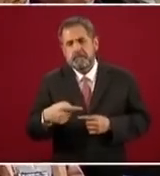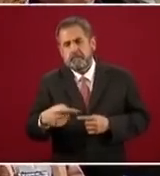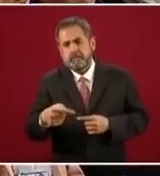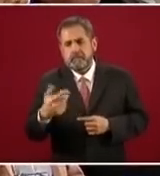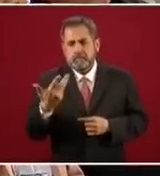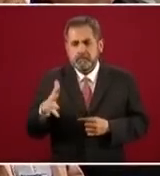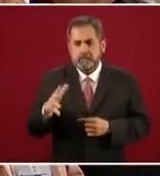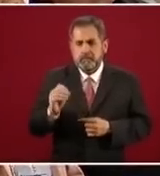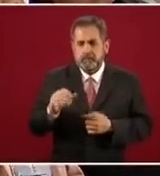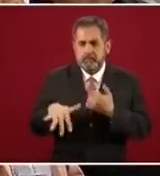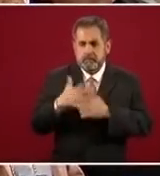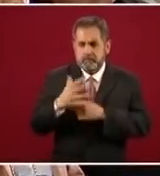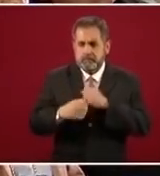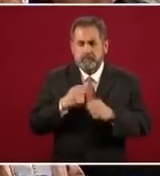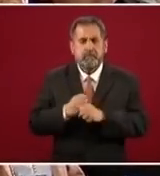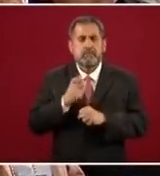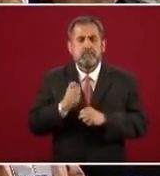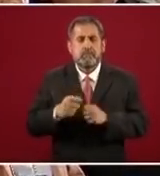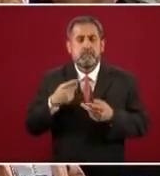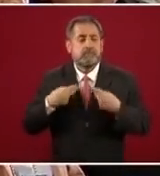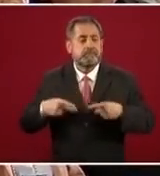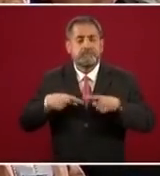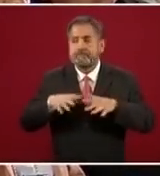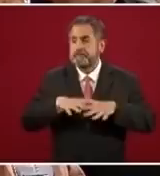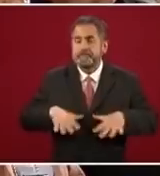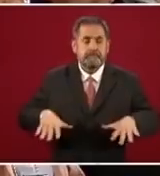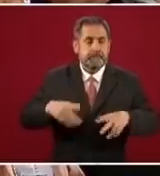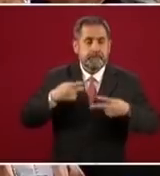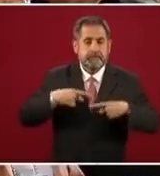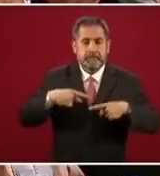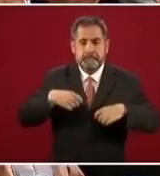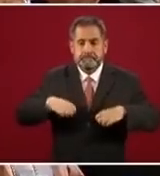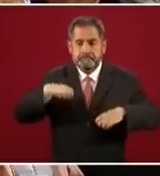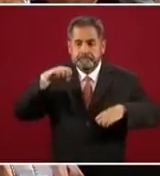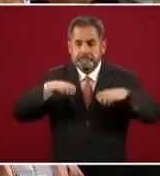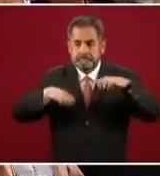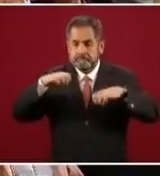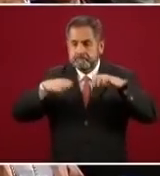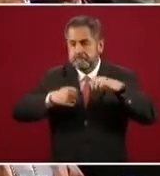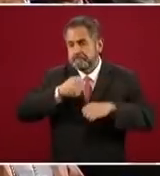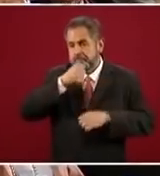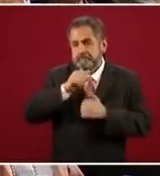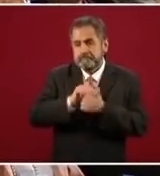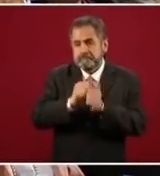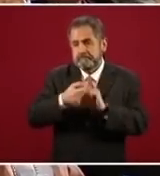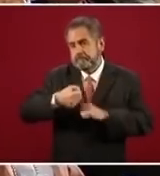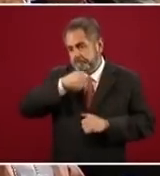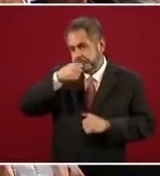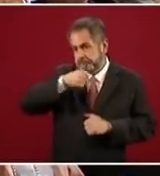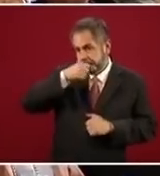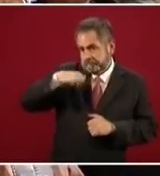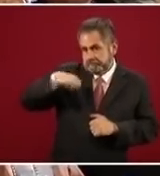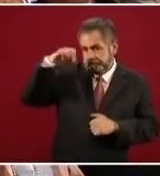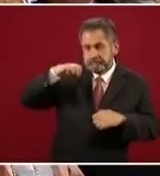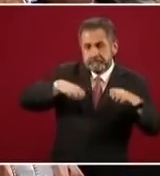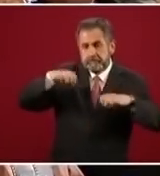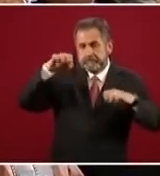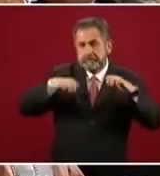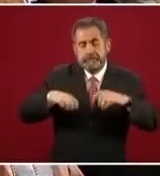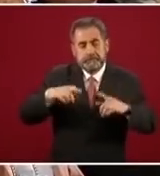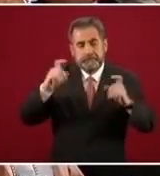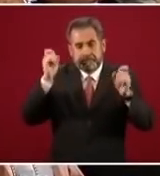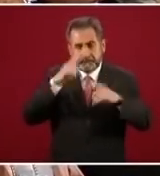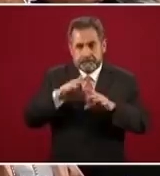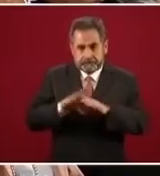años en una etapa donde su población estaría ya vieja, por así decirlo. El tema, y es una bomba de tiempo en